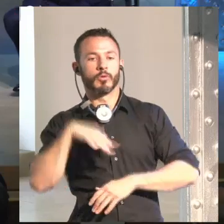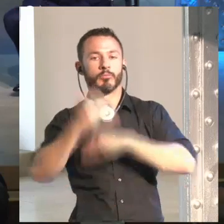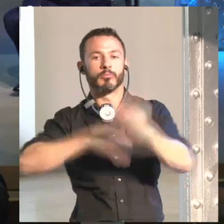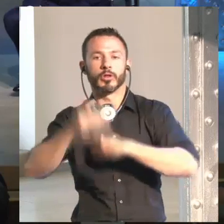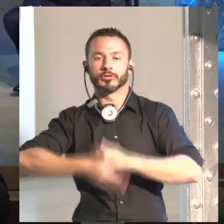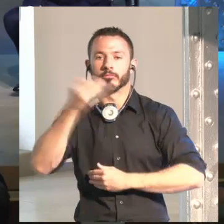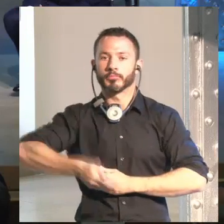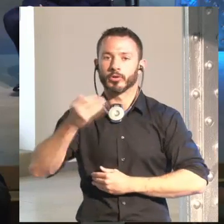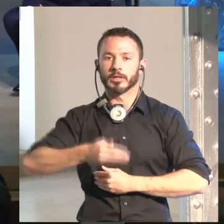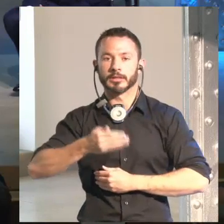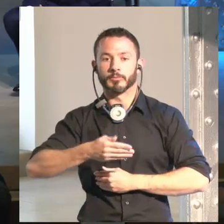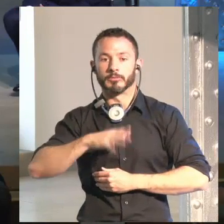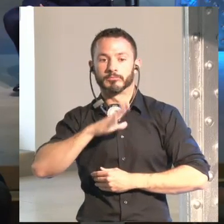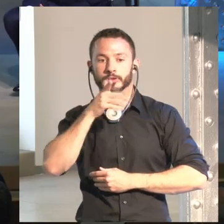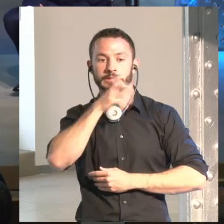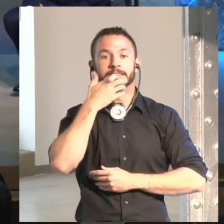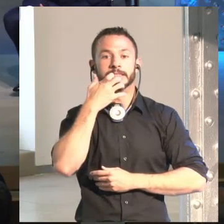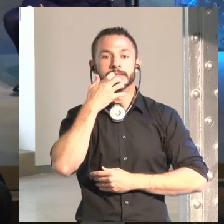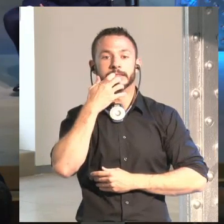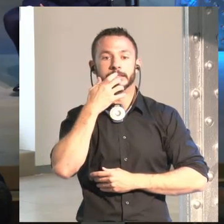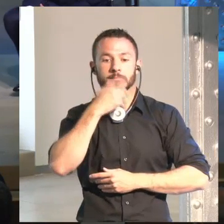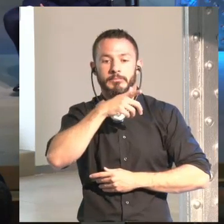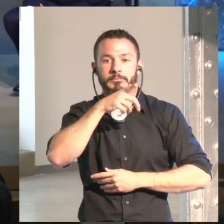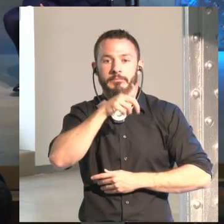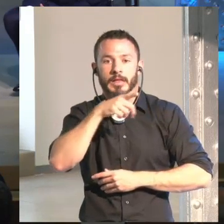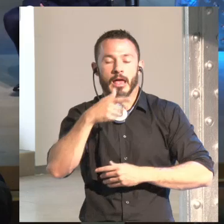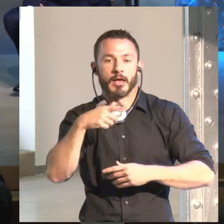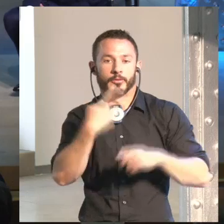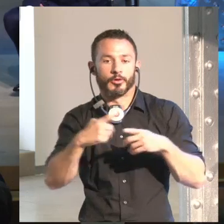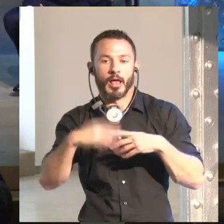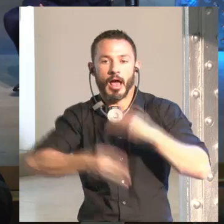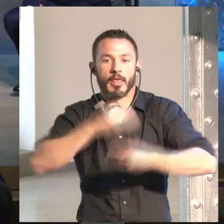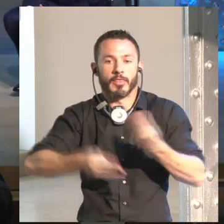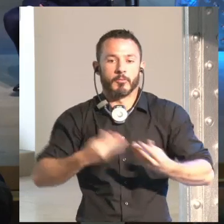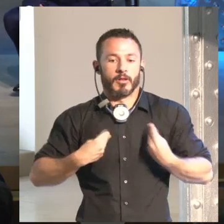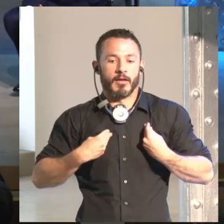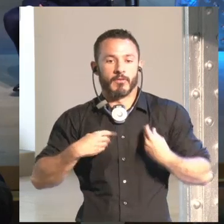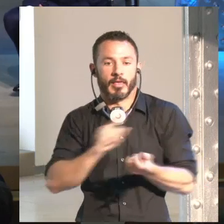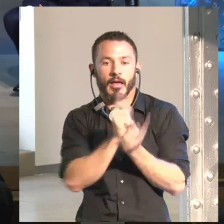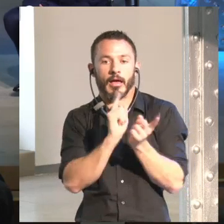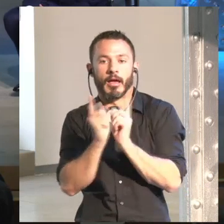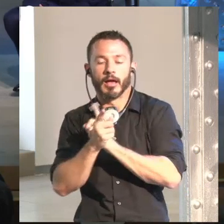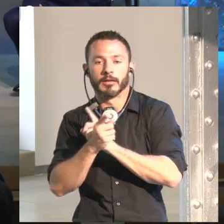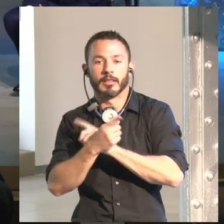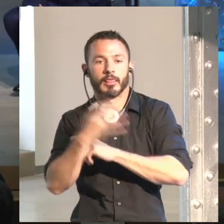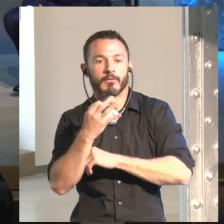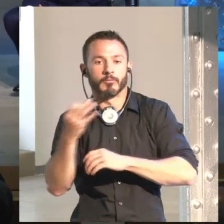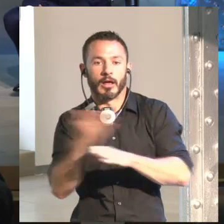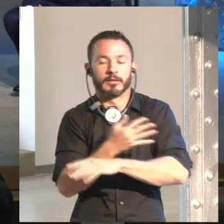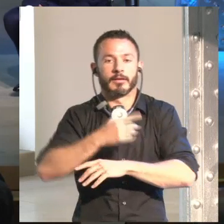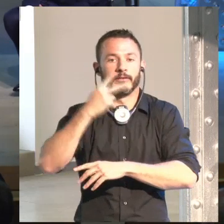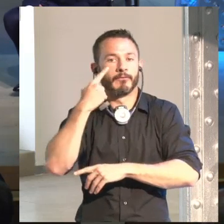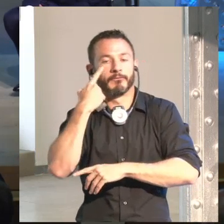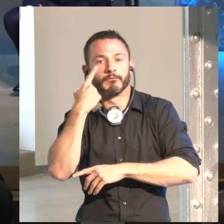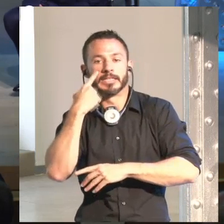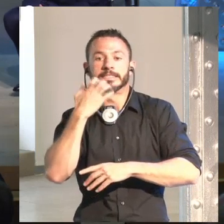lleva a cabo cambios tan importantes en la forma en que vivimos, la forma en que hacemos las cosas. Evidentemente tenemos que ver si nuestros marcos de